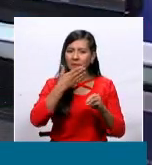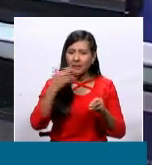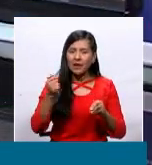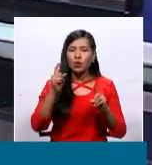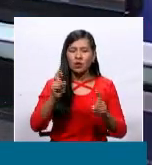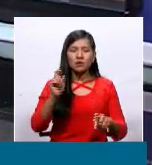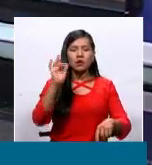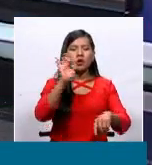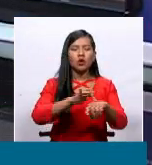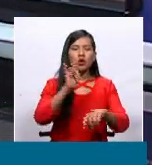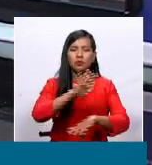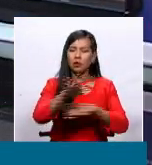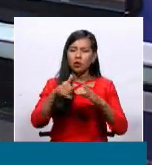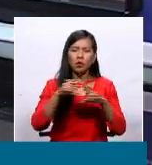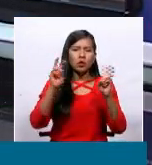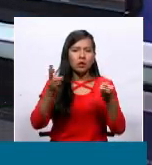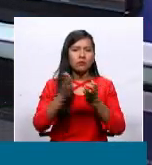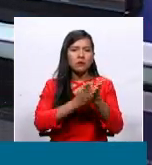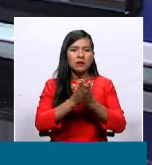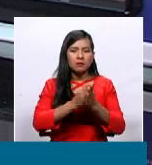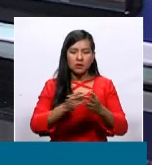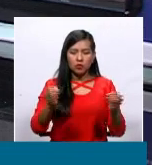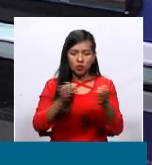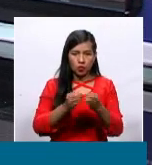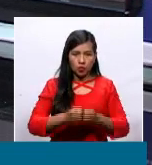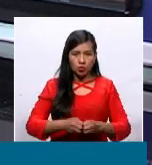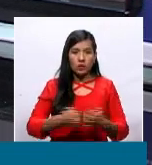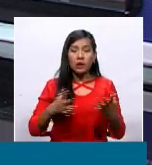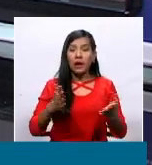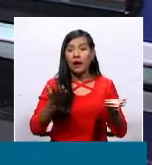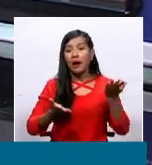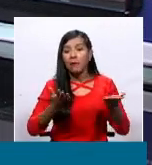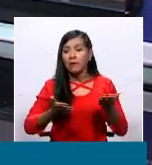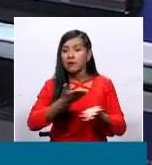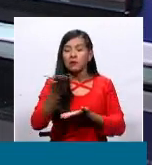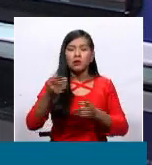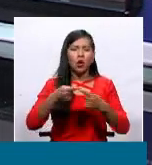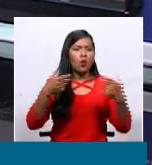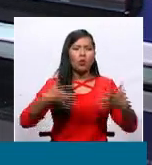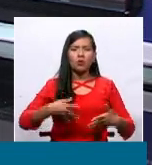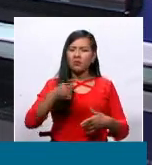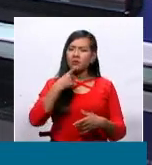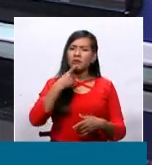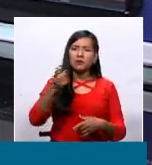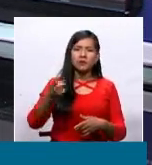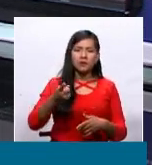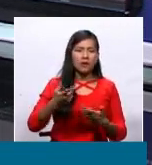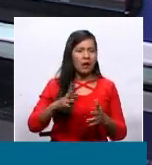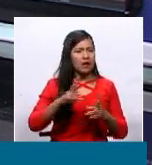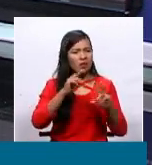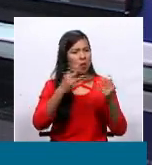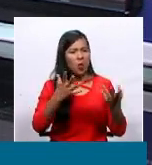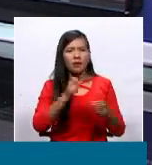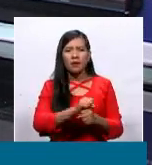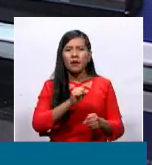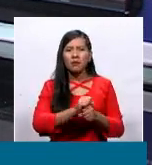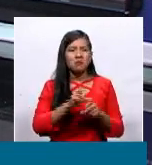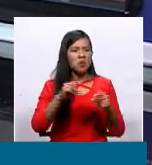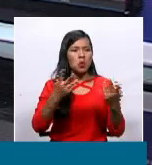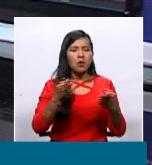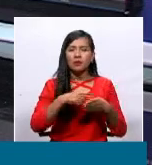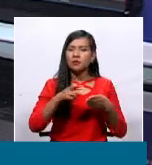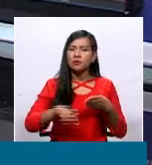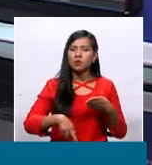justamente todos aquellos detalles de los que a veces, incluso la oposición misma dice, no se hace trabajo, no hay